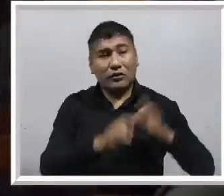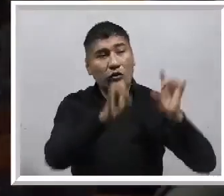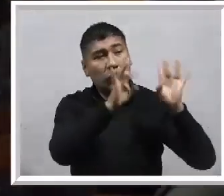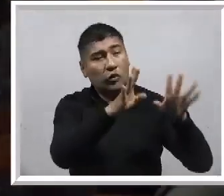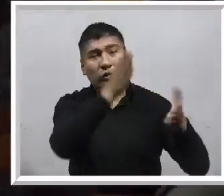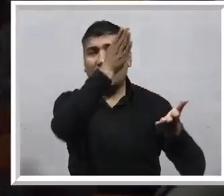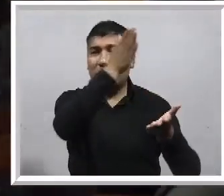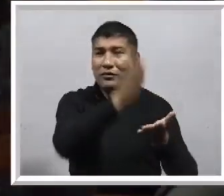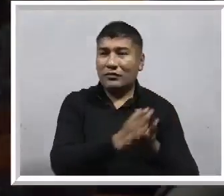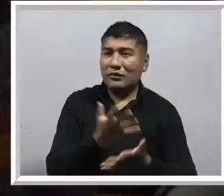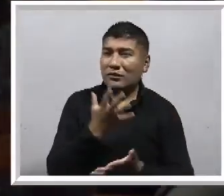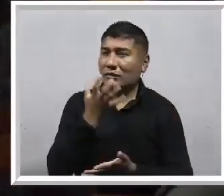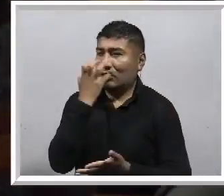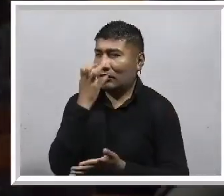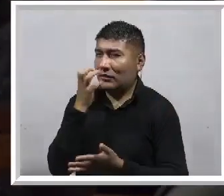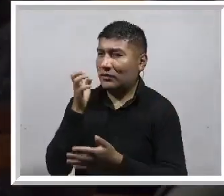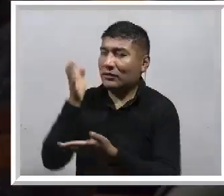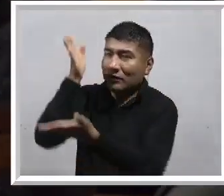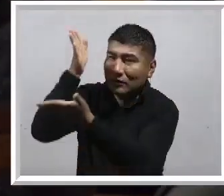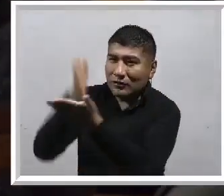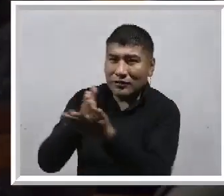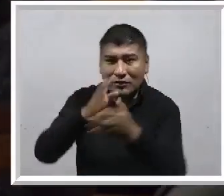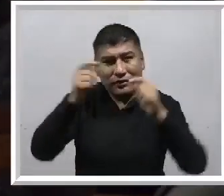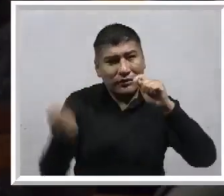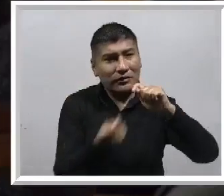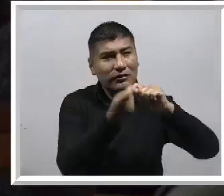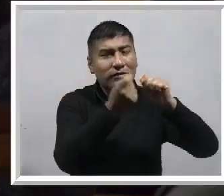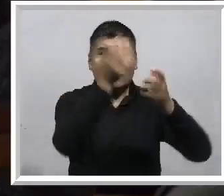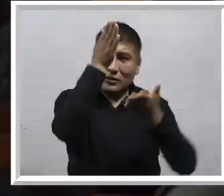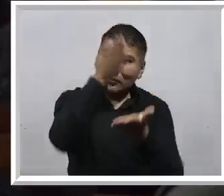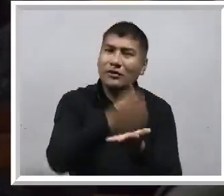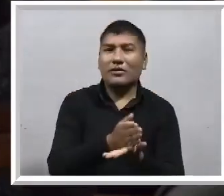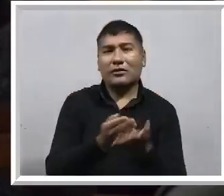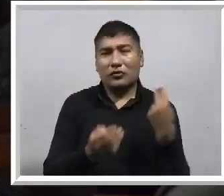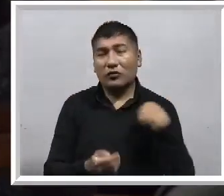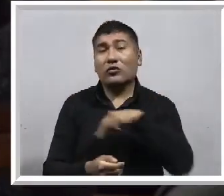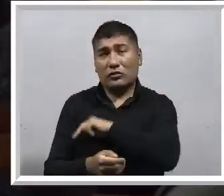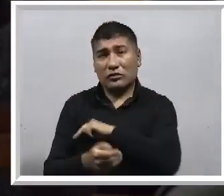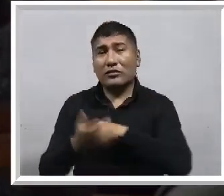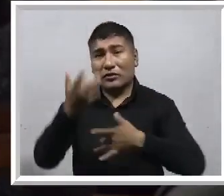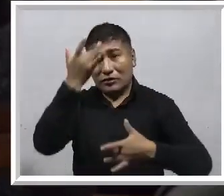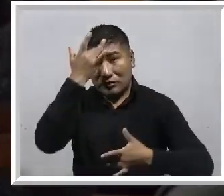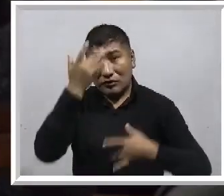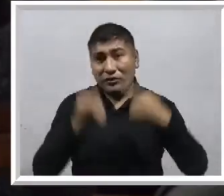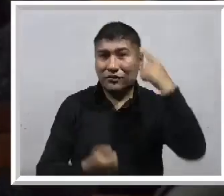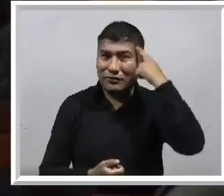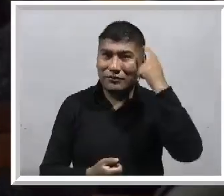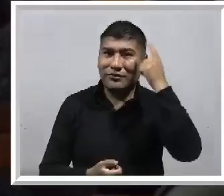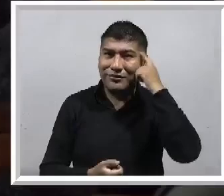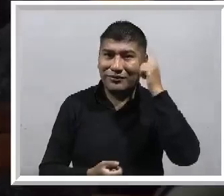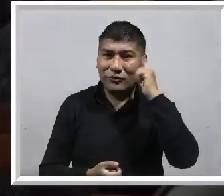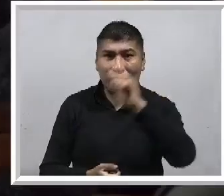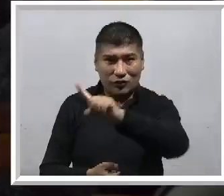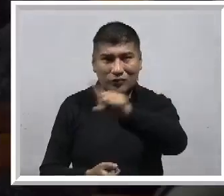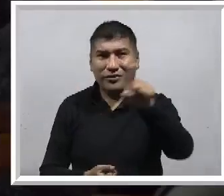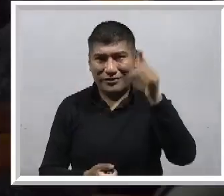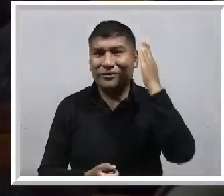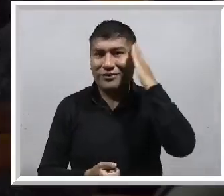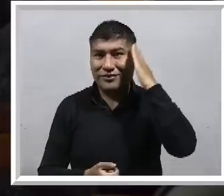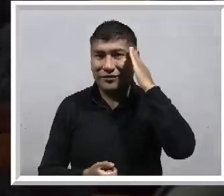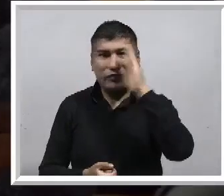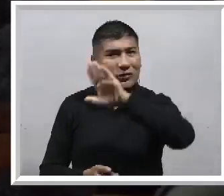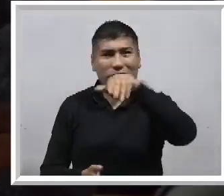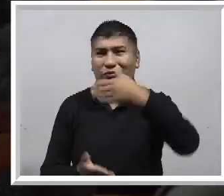rencor del miramiento de la venganza estamos enfermos no ustedes lo saben y todos